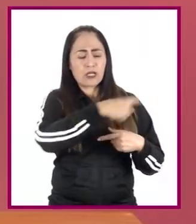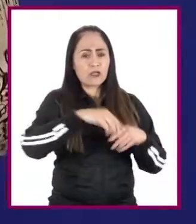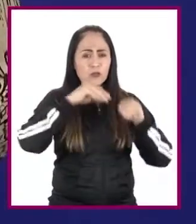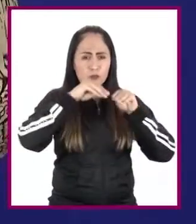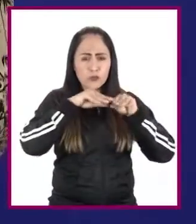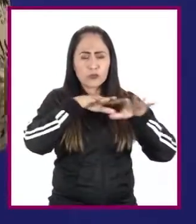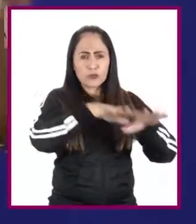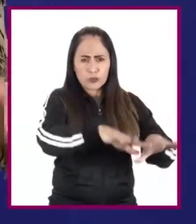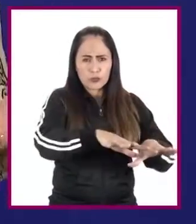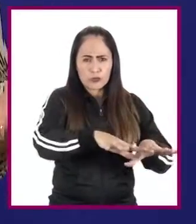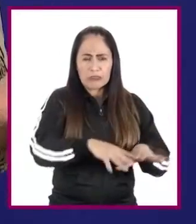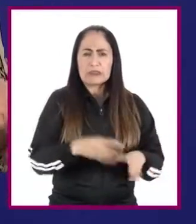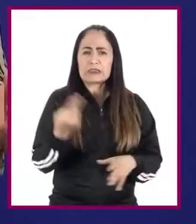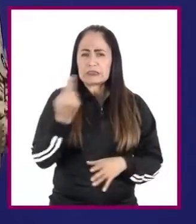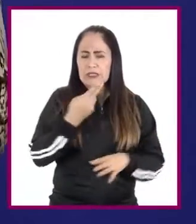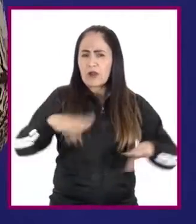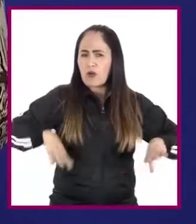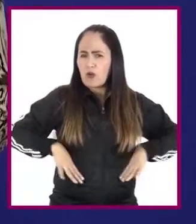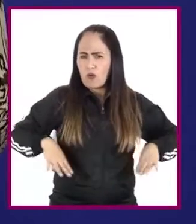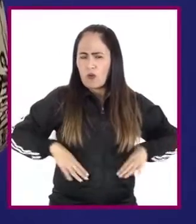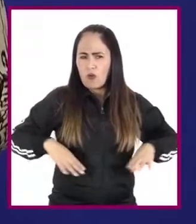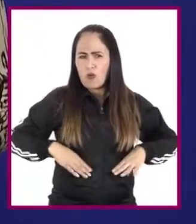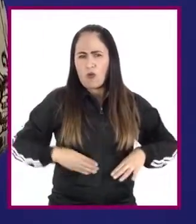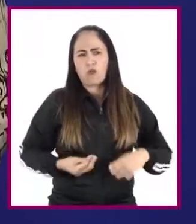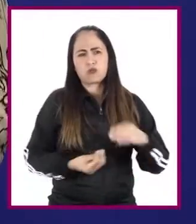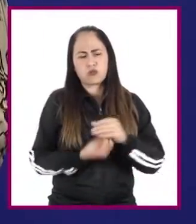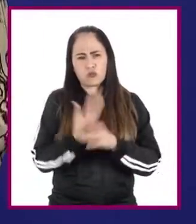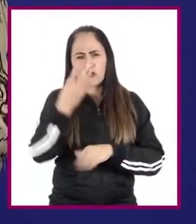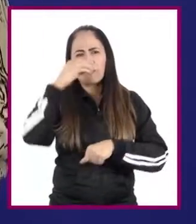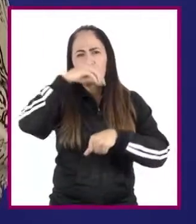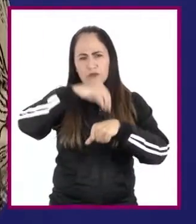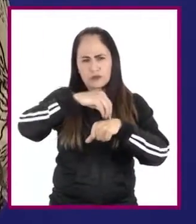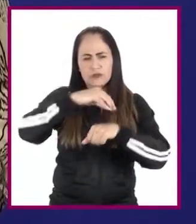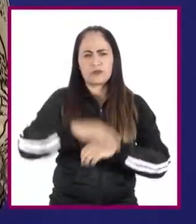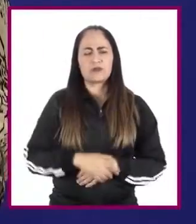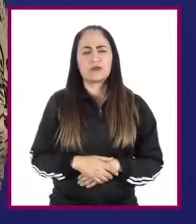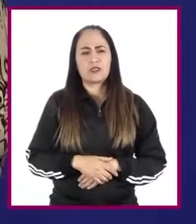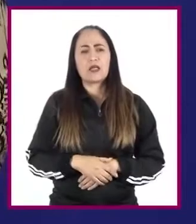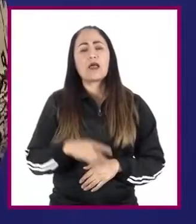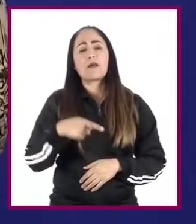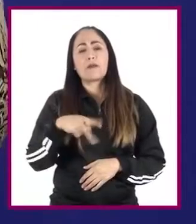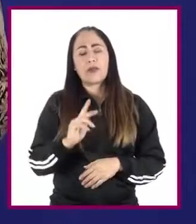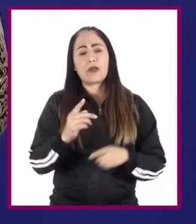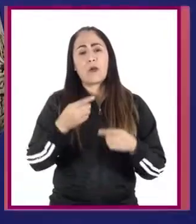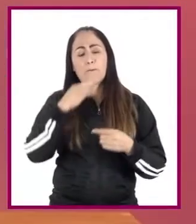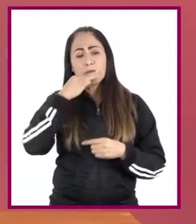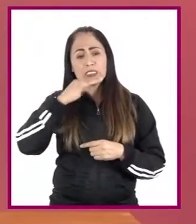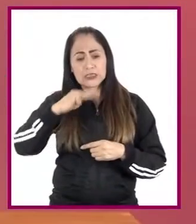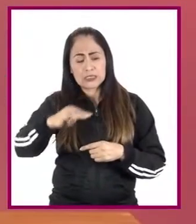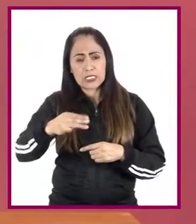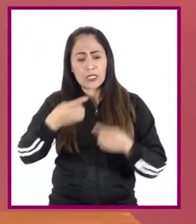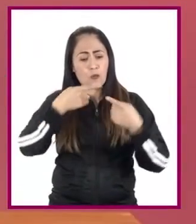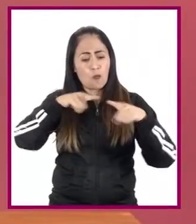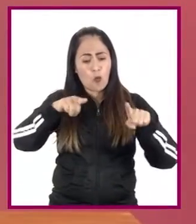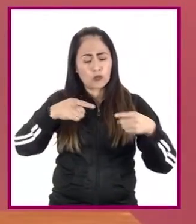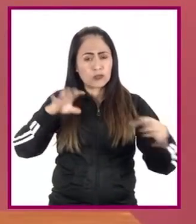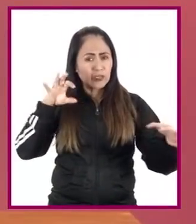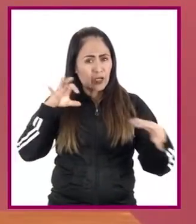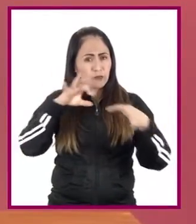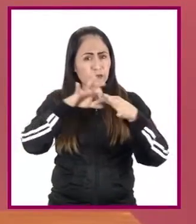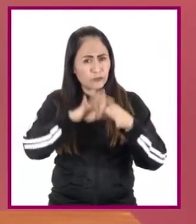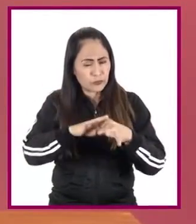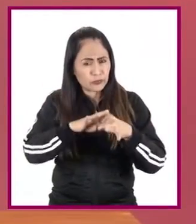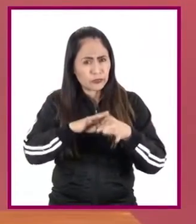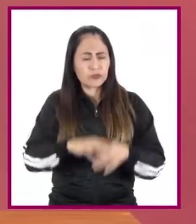adopte una actitud o conducta. No hay que olvidar que la música debe ser acorde con el mensaje de la campaña,